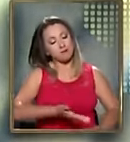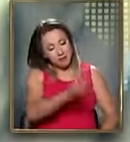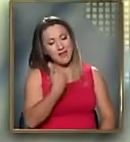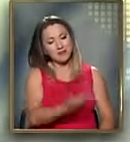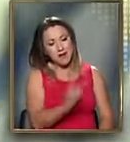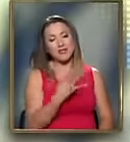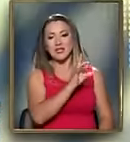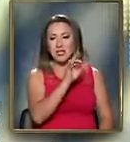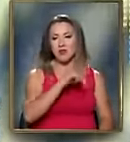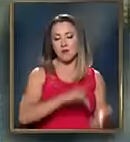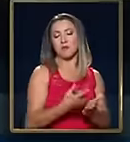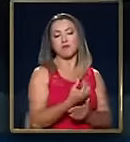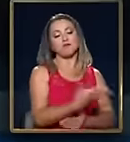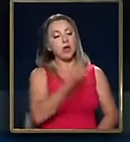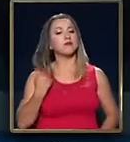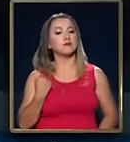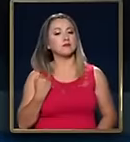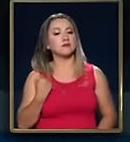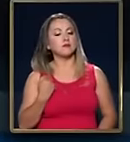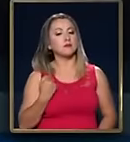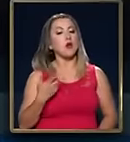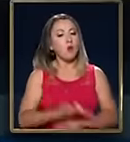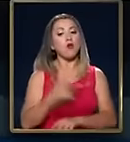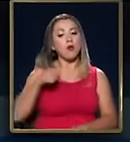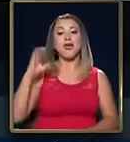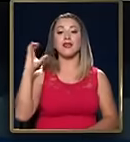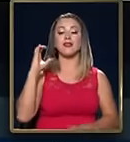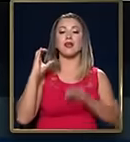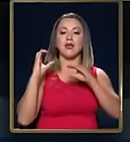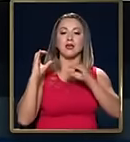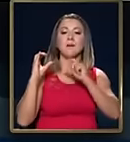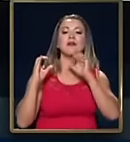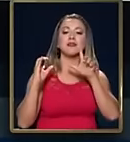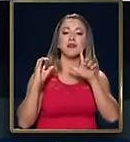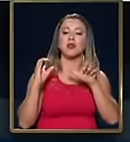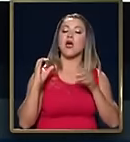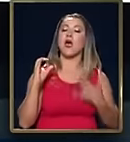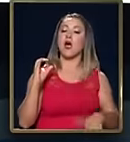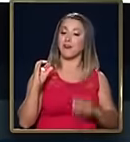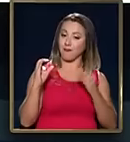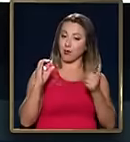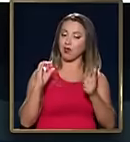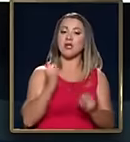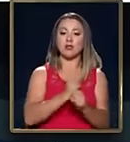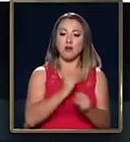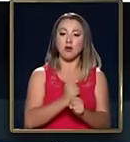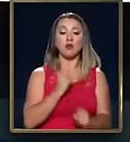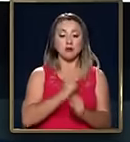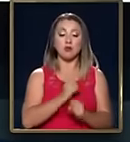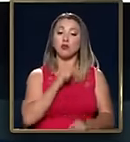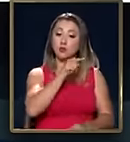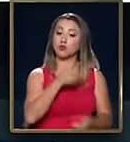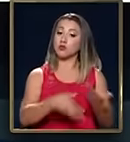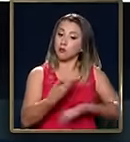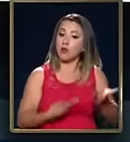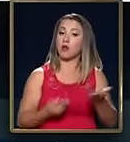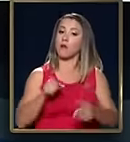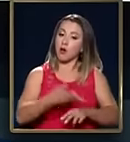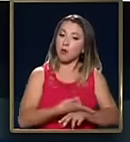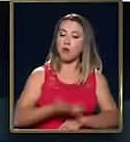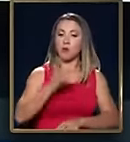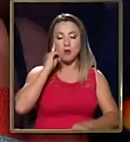pero pásame las 500, ya. Bueno, este es el capital. Ah, le dije yo, qué bueno. ¿Y trabajo? No, trabajo, hacer que te la devuelva ahora, pues